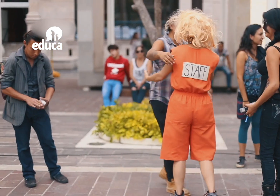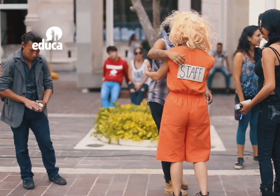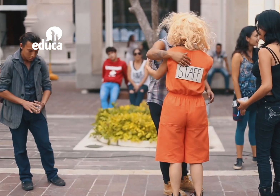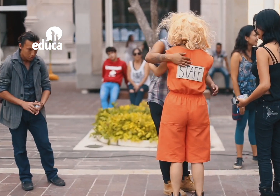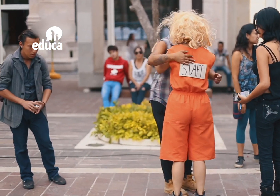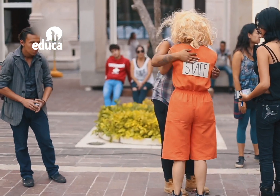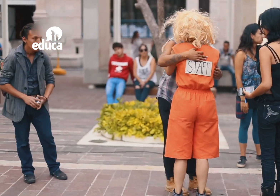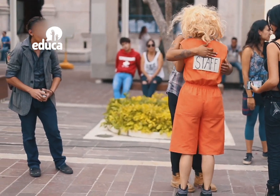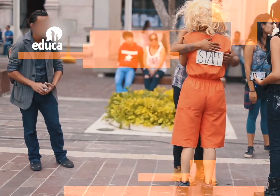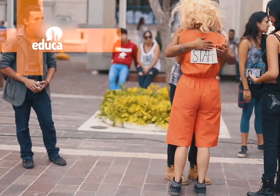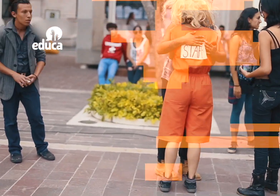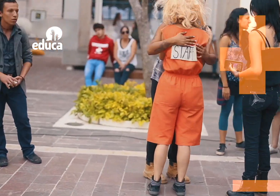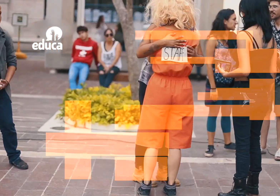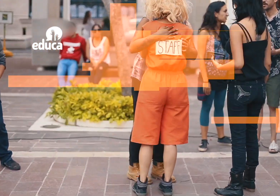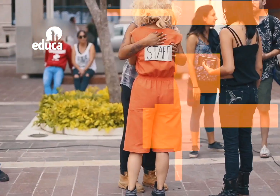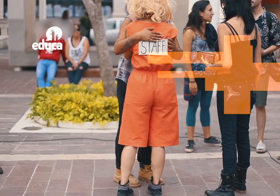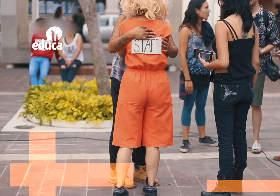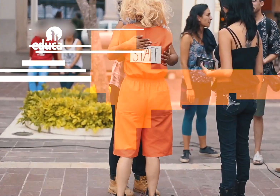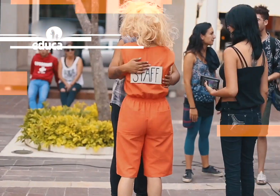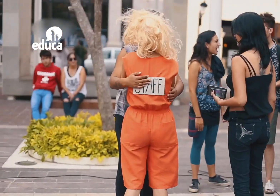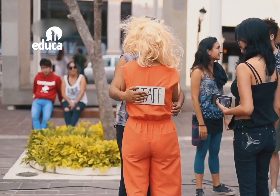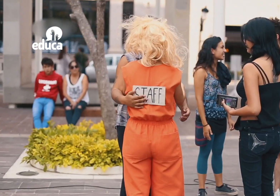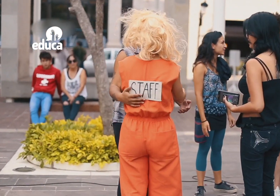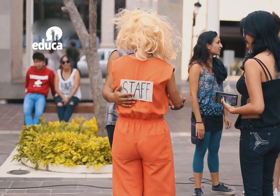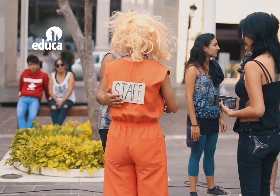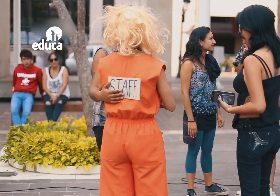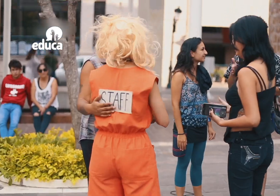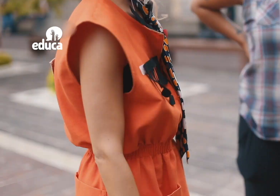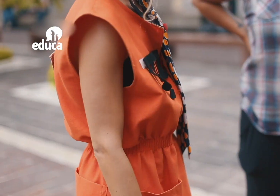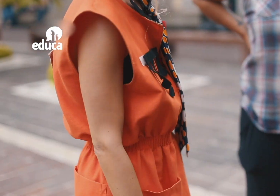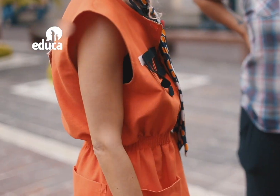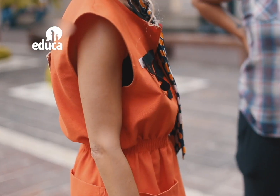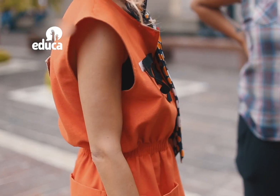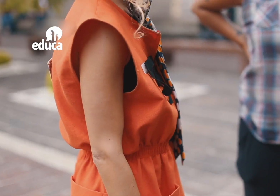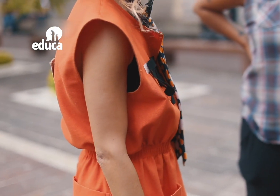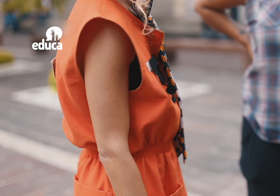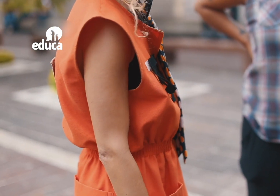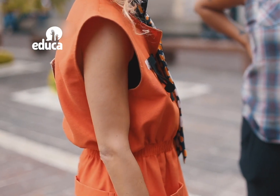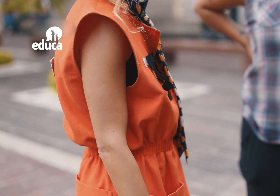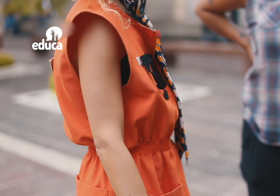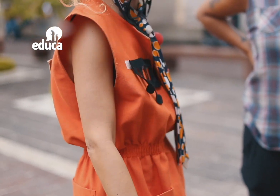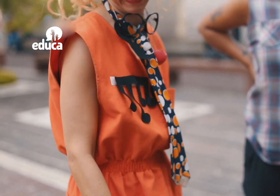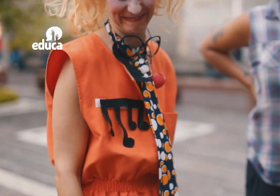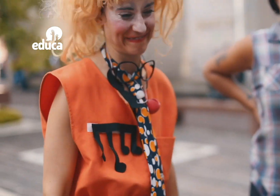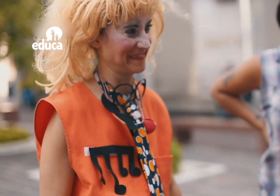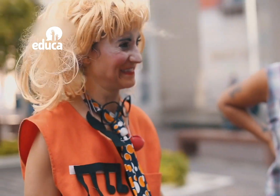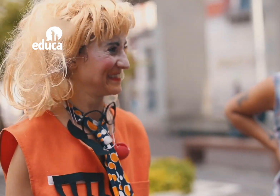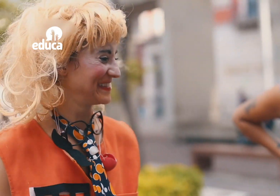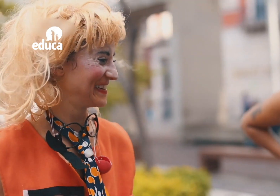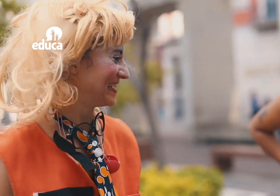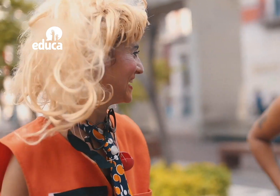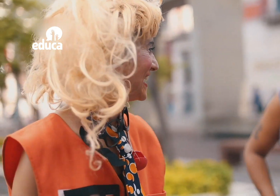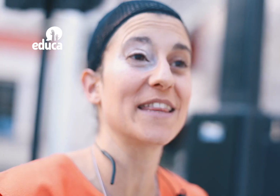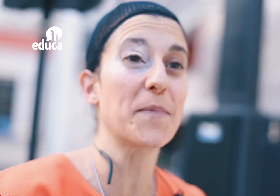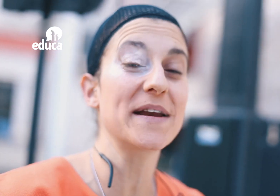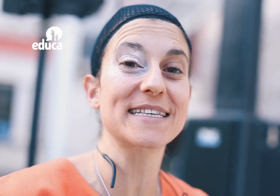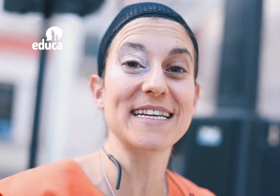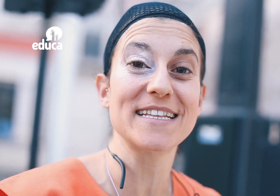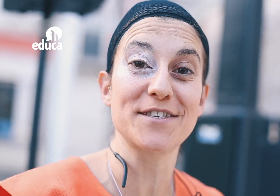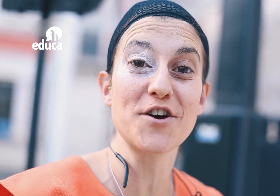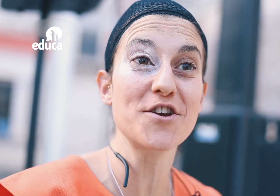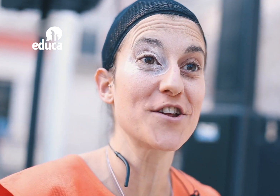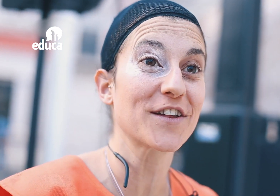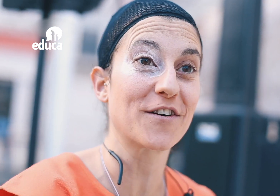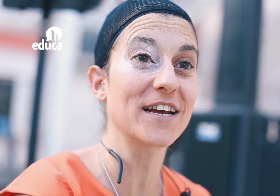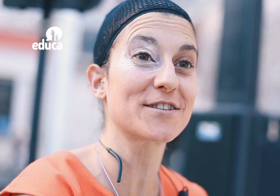y buscando, ¿no? Porque realmente el humor siempre ha sido un código más relacionado a los